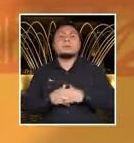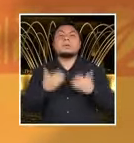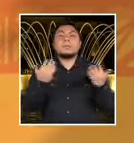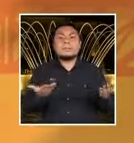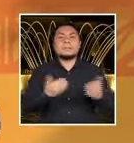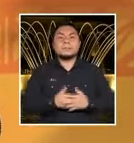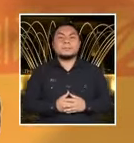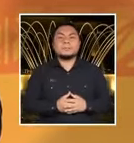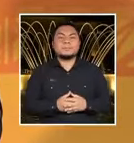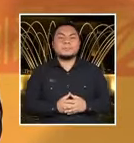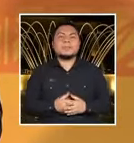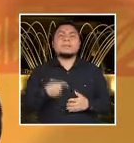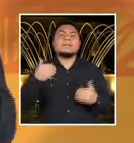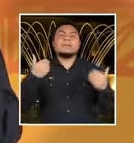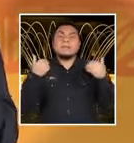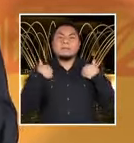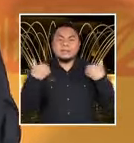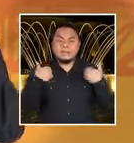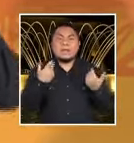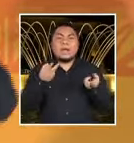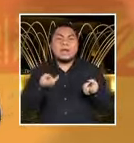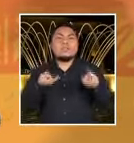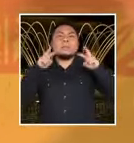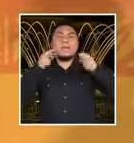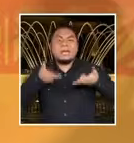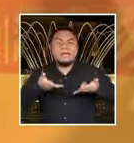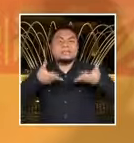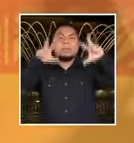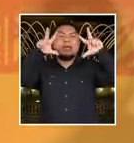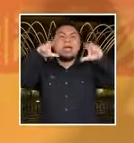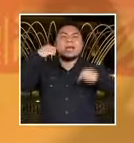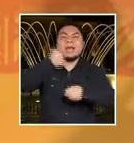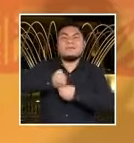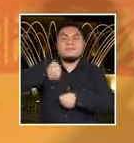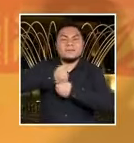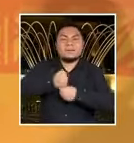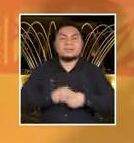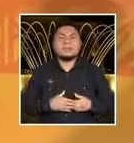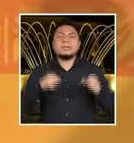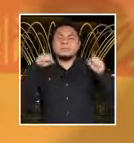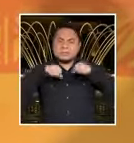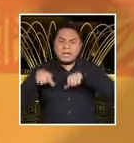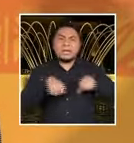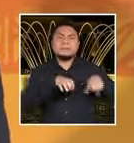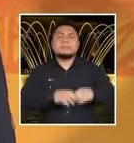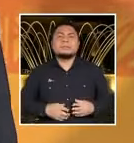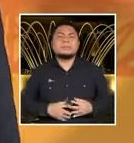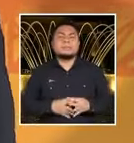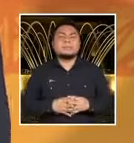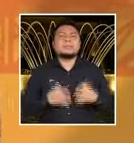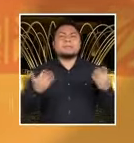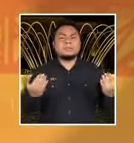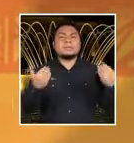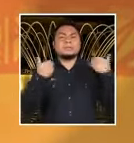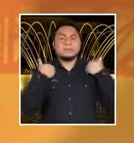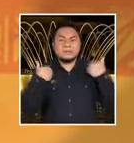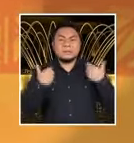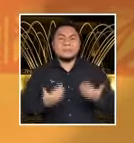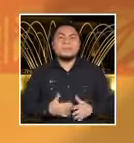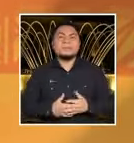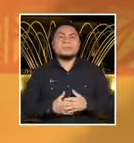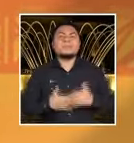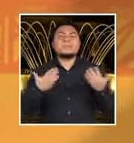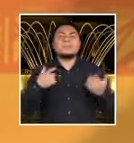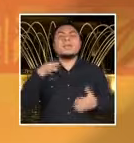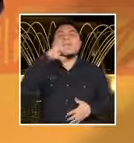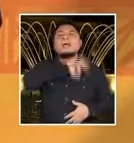entonces tenemos que duplicar, triplicar el esfuerzo, y vamos a hacerlo. Tenemos